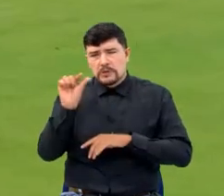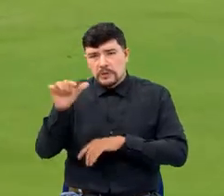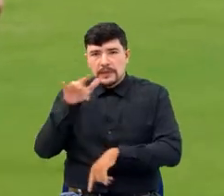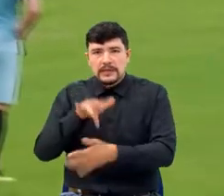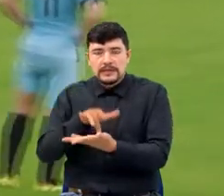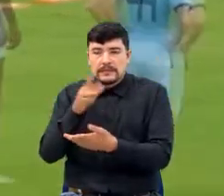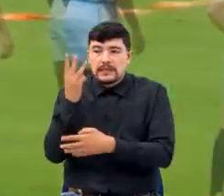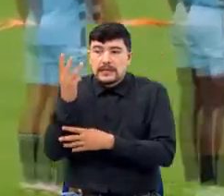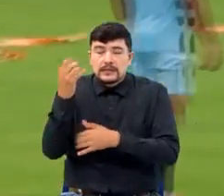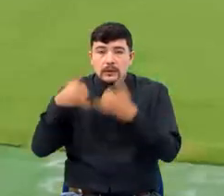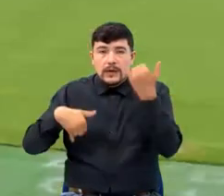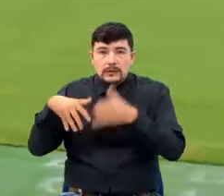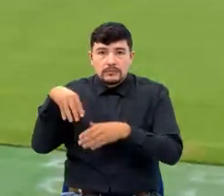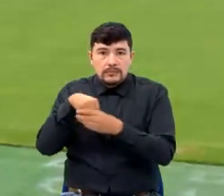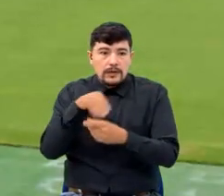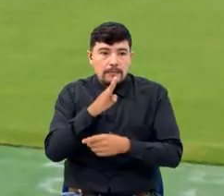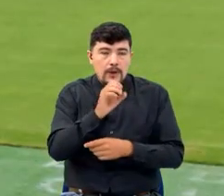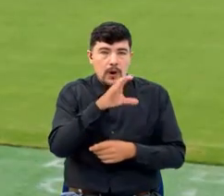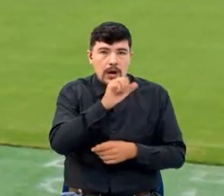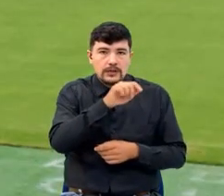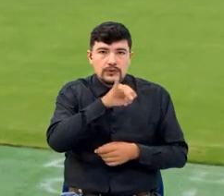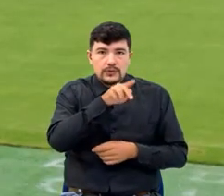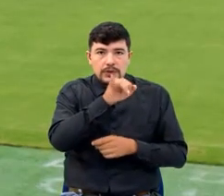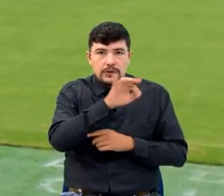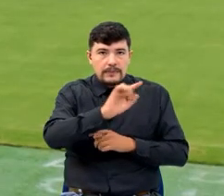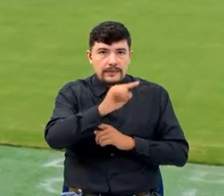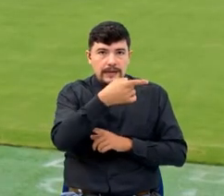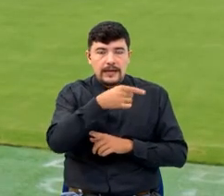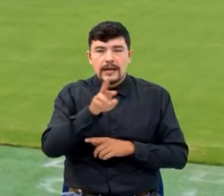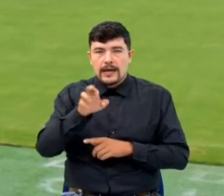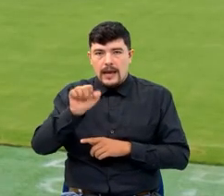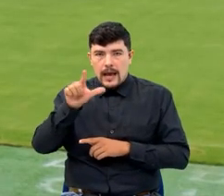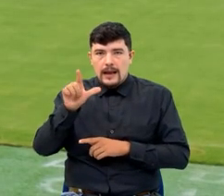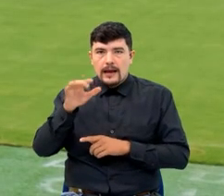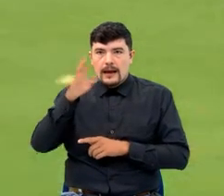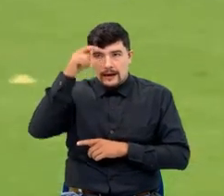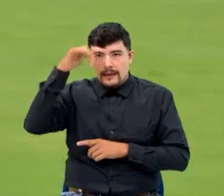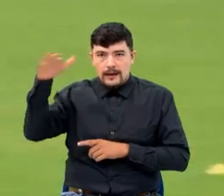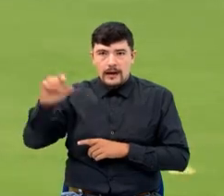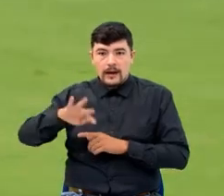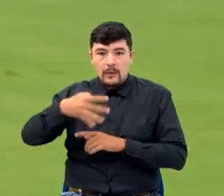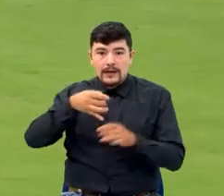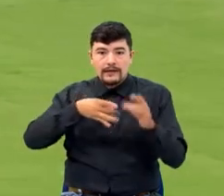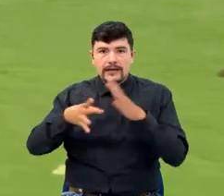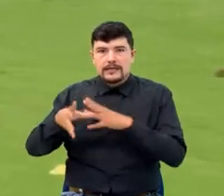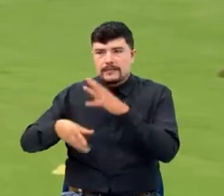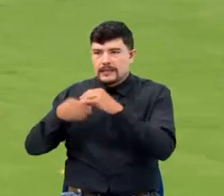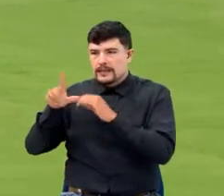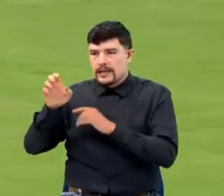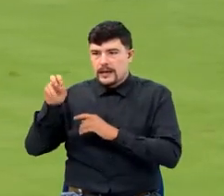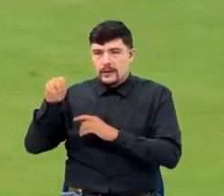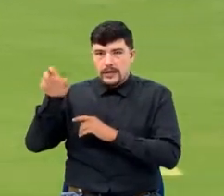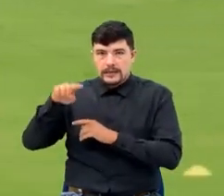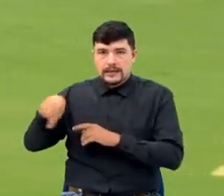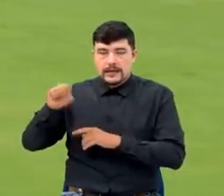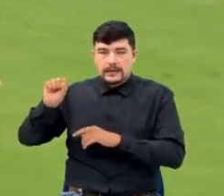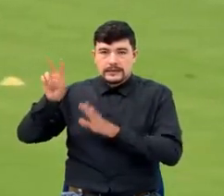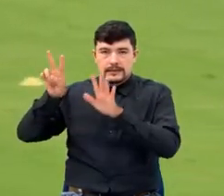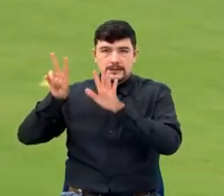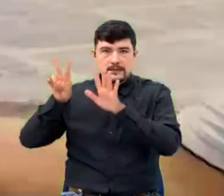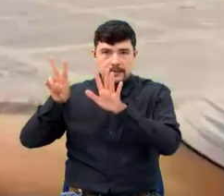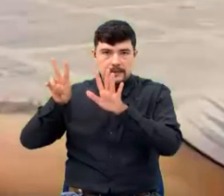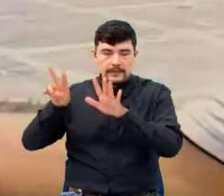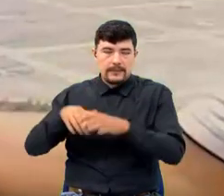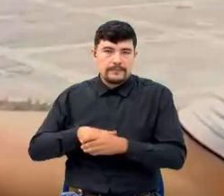partidos, ante Boca Juniors de Cali en la primera fecha, Real Cartagena en la cuarta y Leones en la séptima, acumulando 130 minutos jugados.